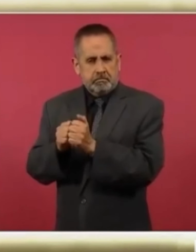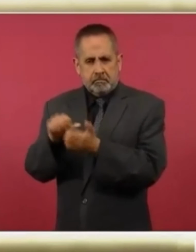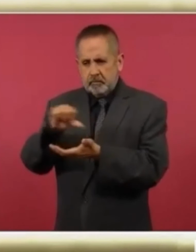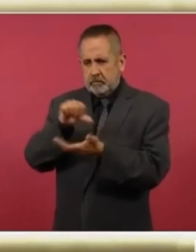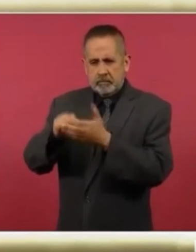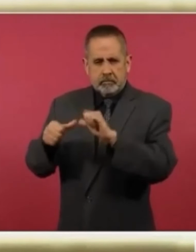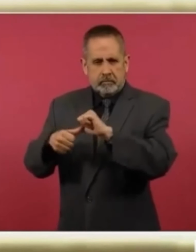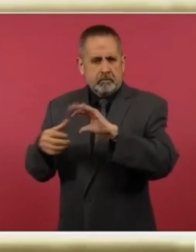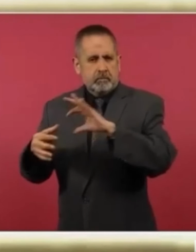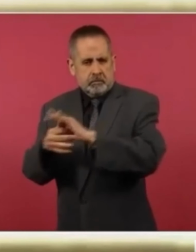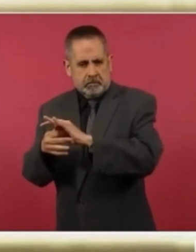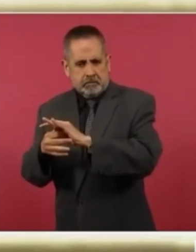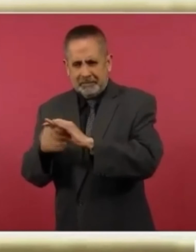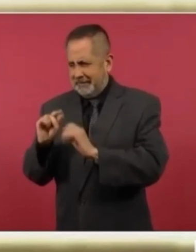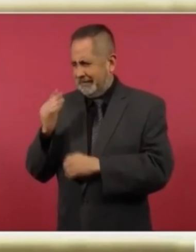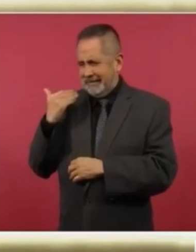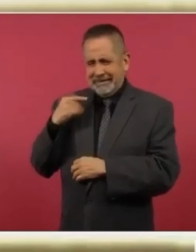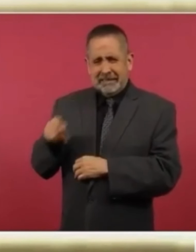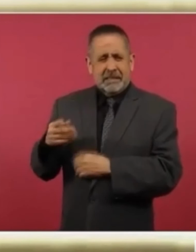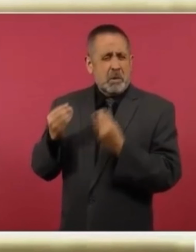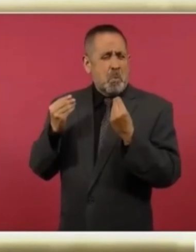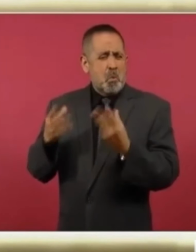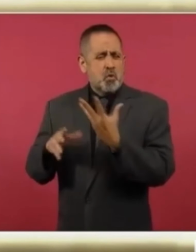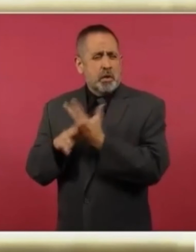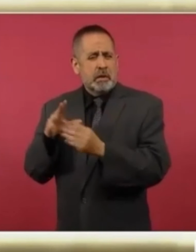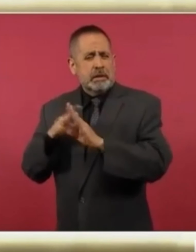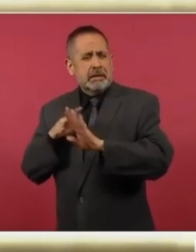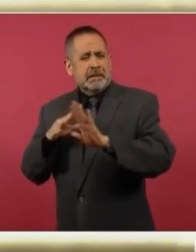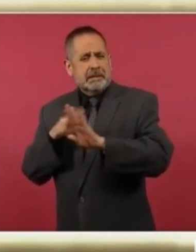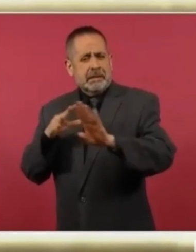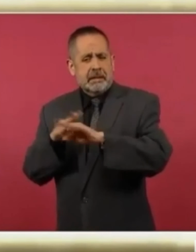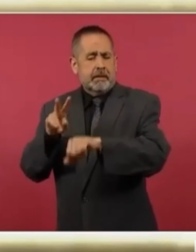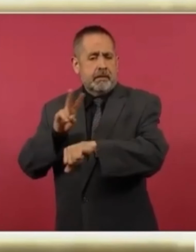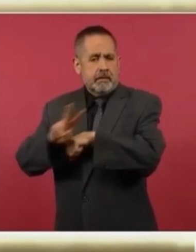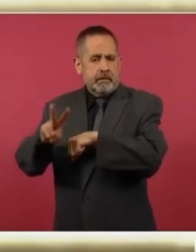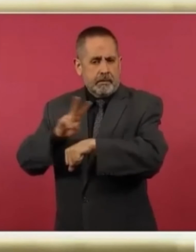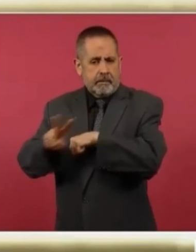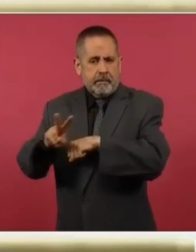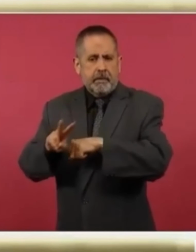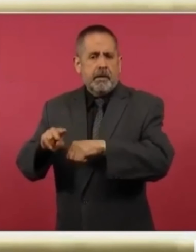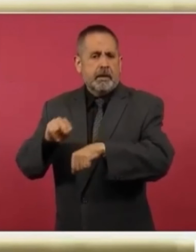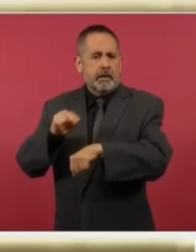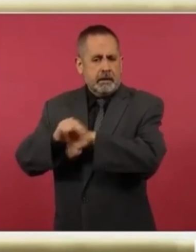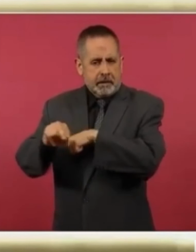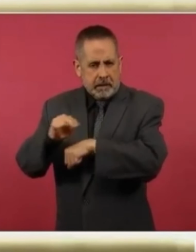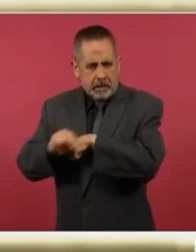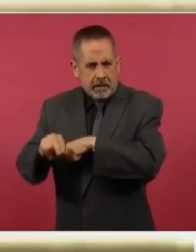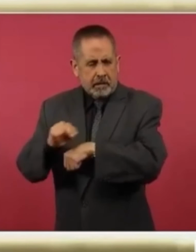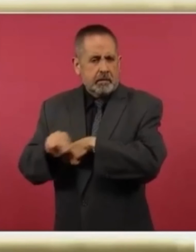tiempos, mucho migrante venezolano, nicaragüense,